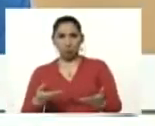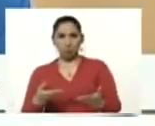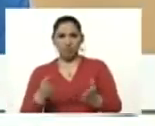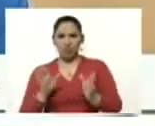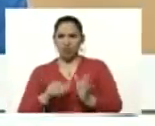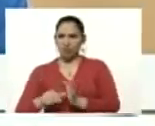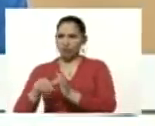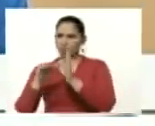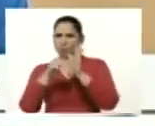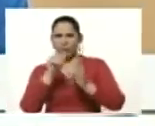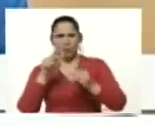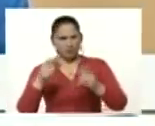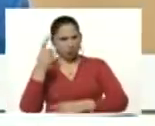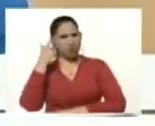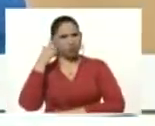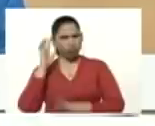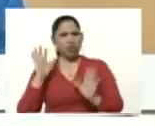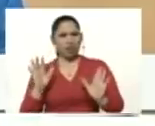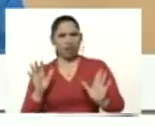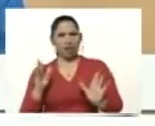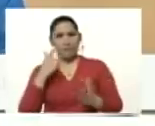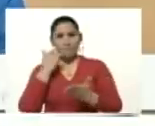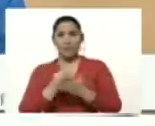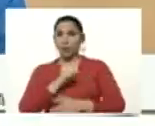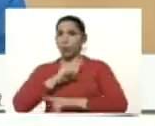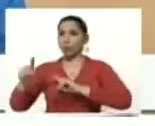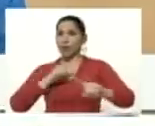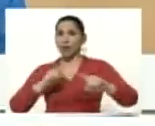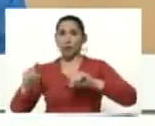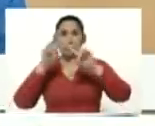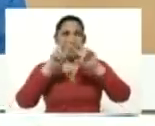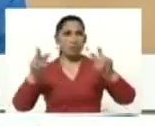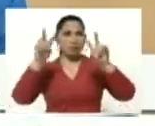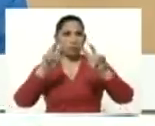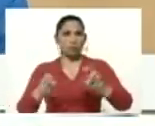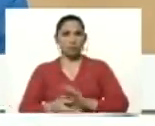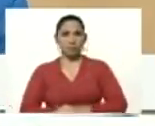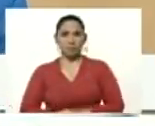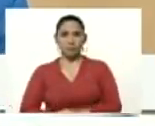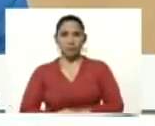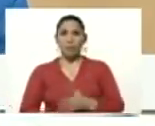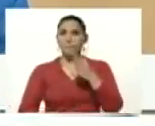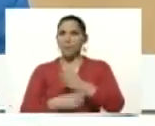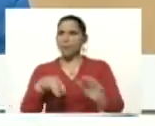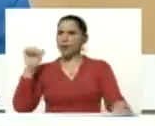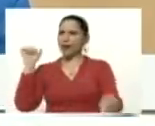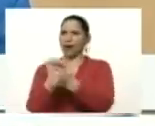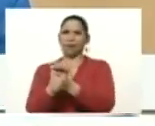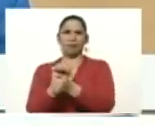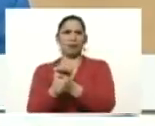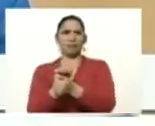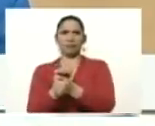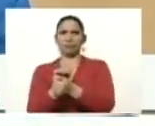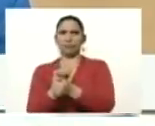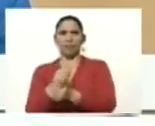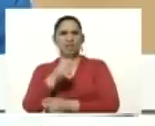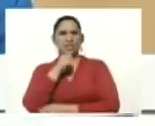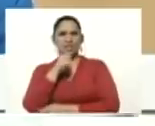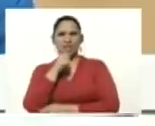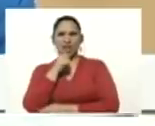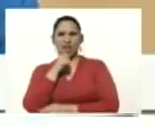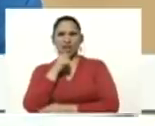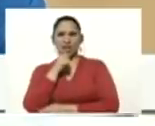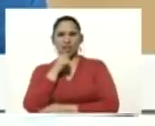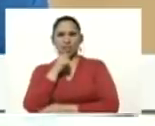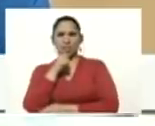robando a la gente, yo lo sé. Mire que he ordenado una investigación y vamos a castigar a quienes se